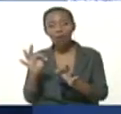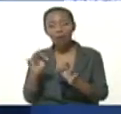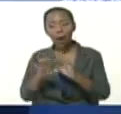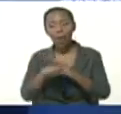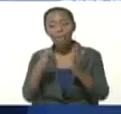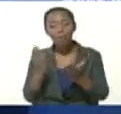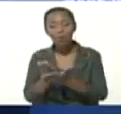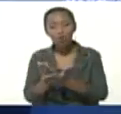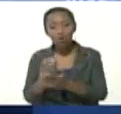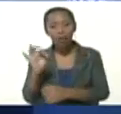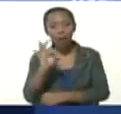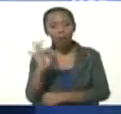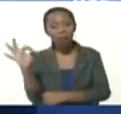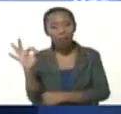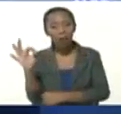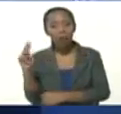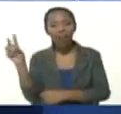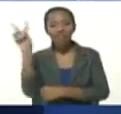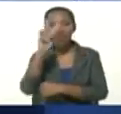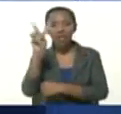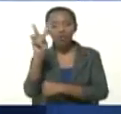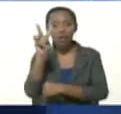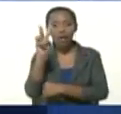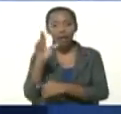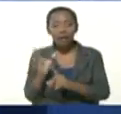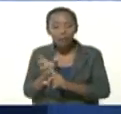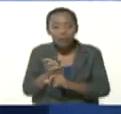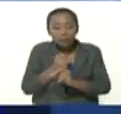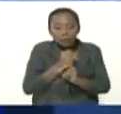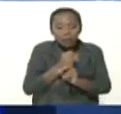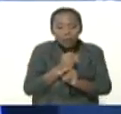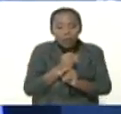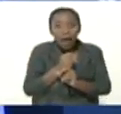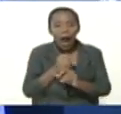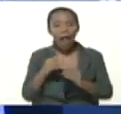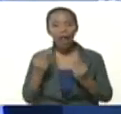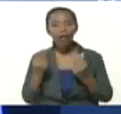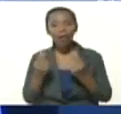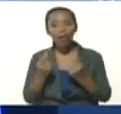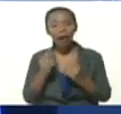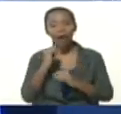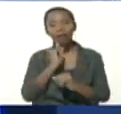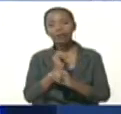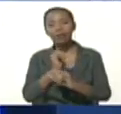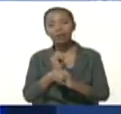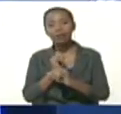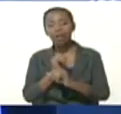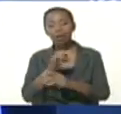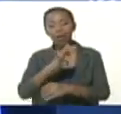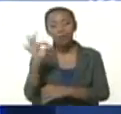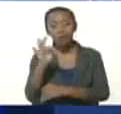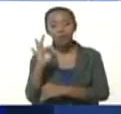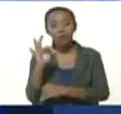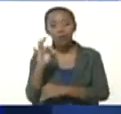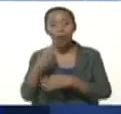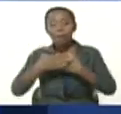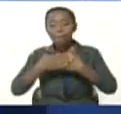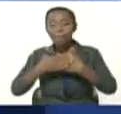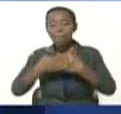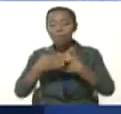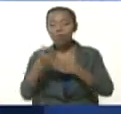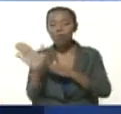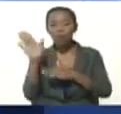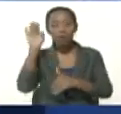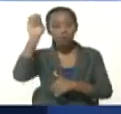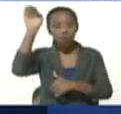las criptomonedas, para que Venezuela, aferrada a la economía digital, a las criptomonedas y al Petro, abra caminos al